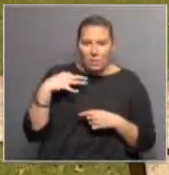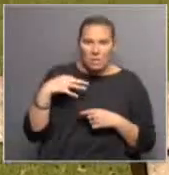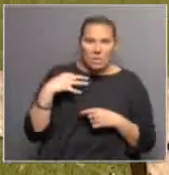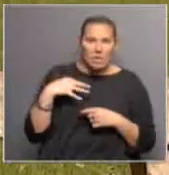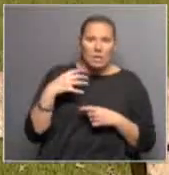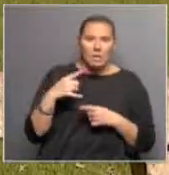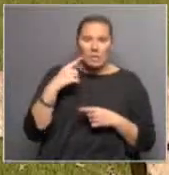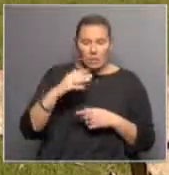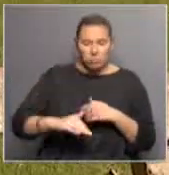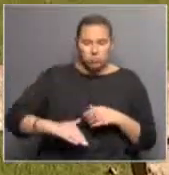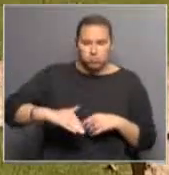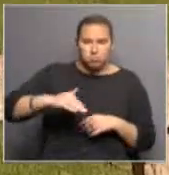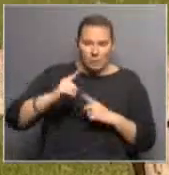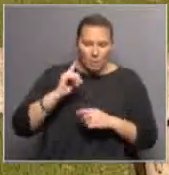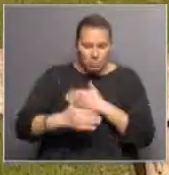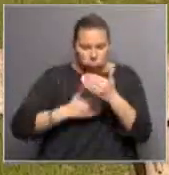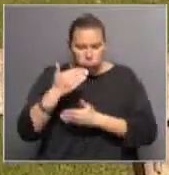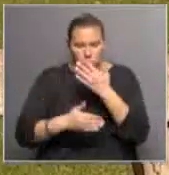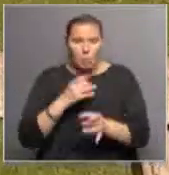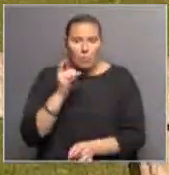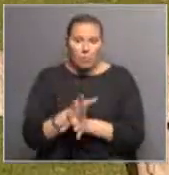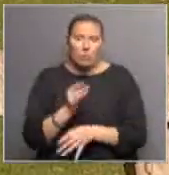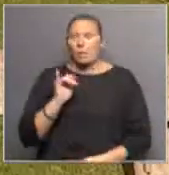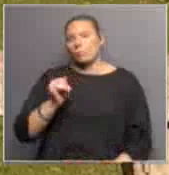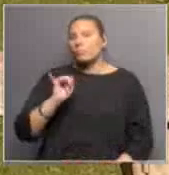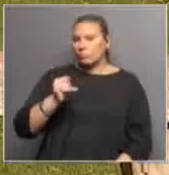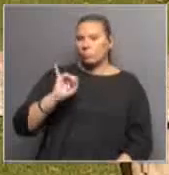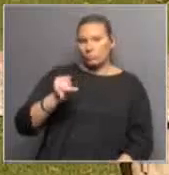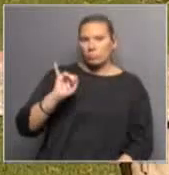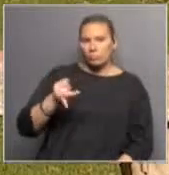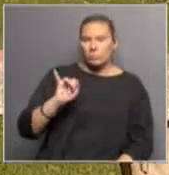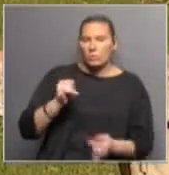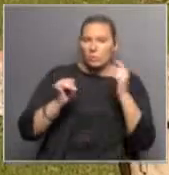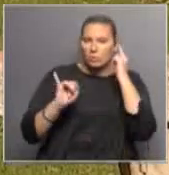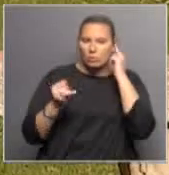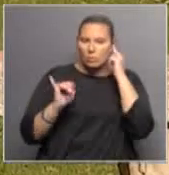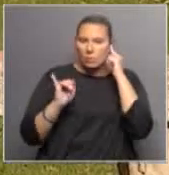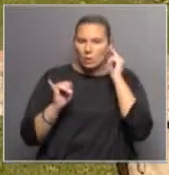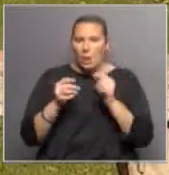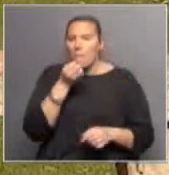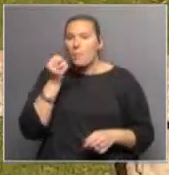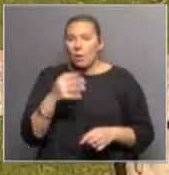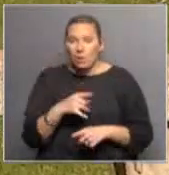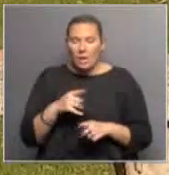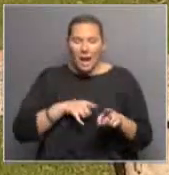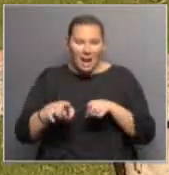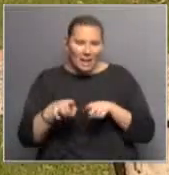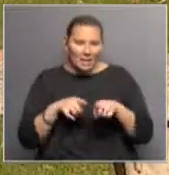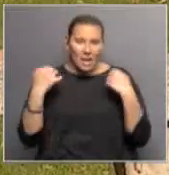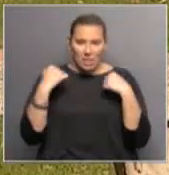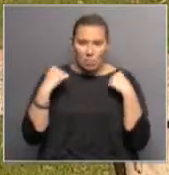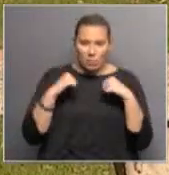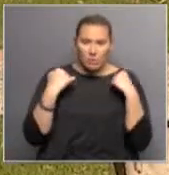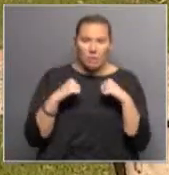y que te hizo crecer profesionalmente? Sí, crecí tanto en la carrera deportiva